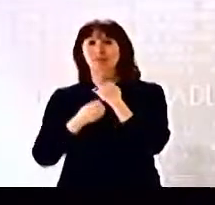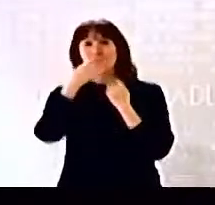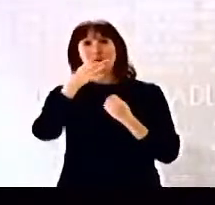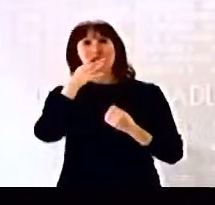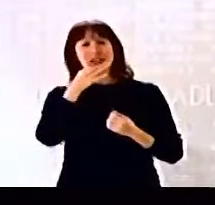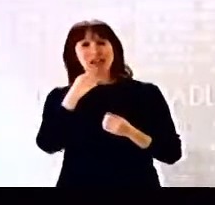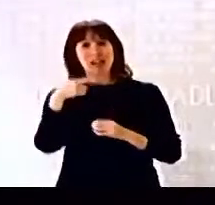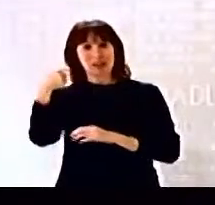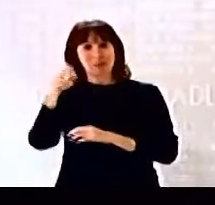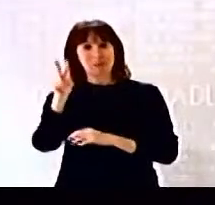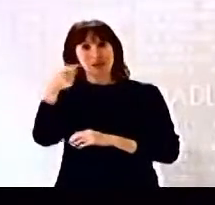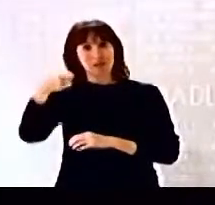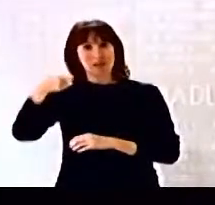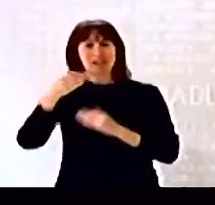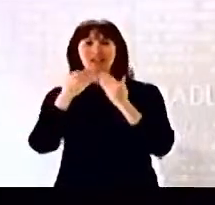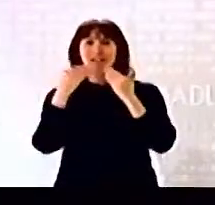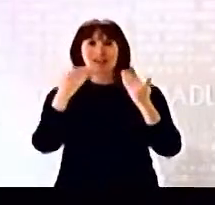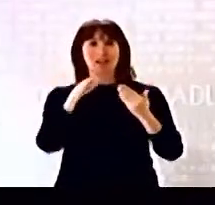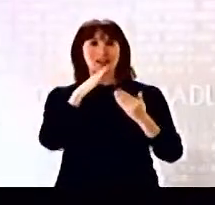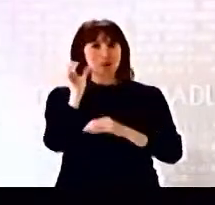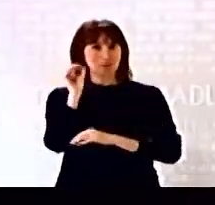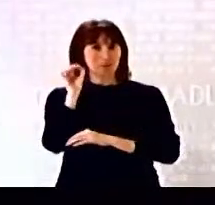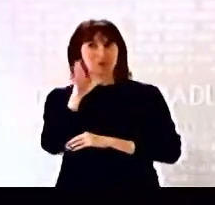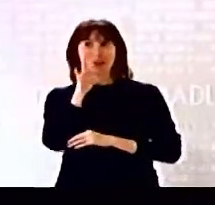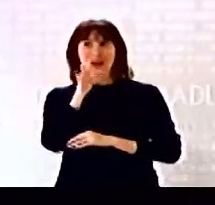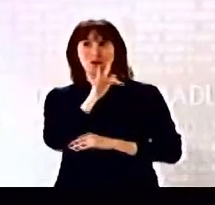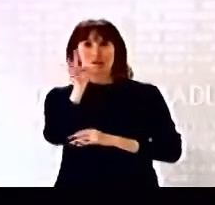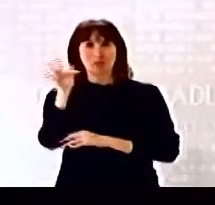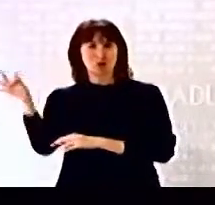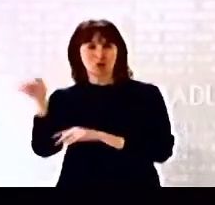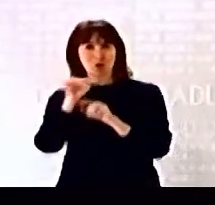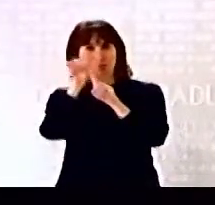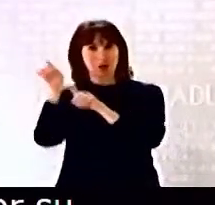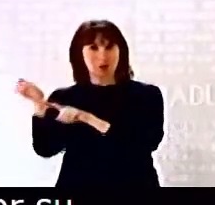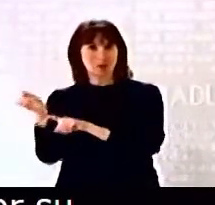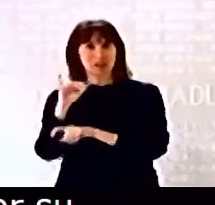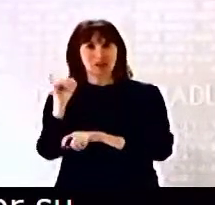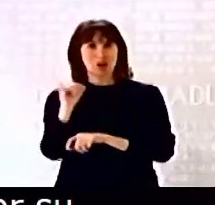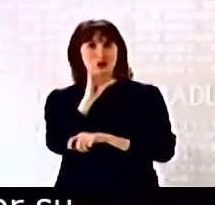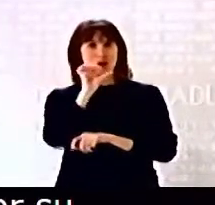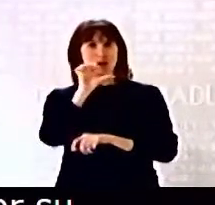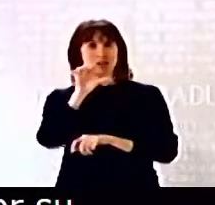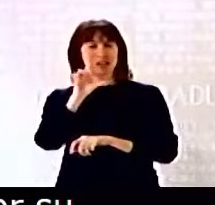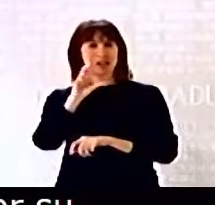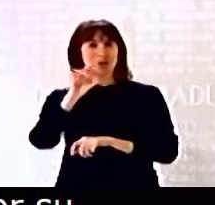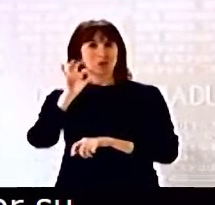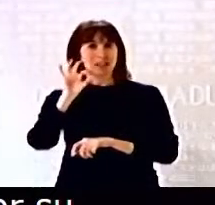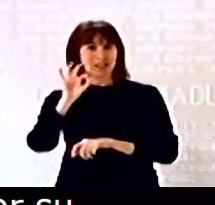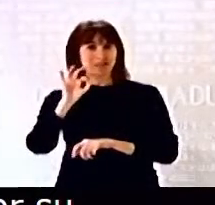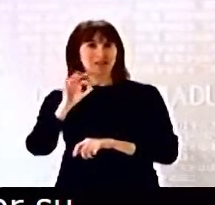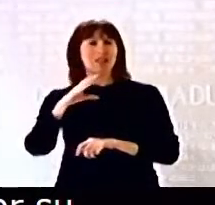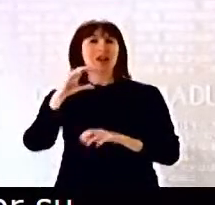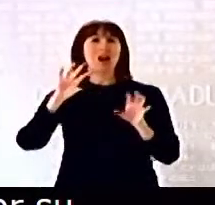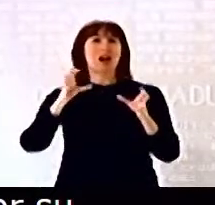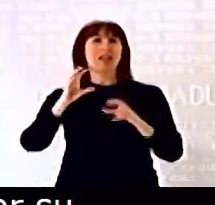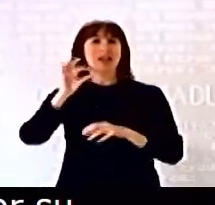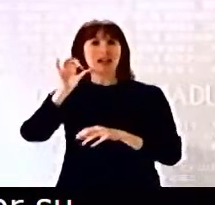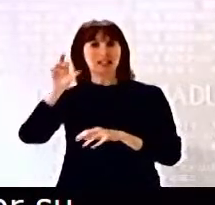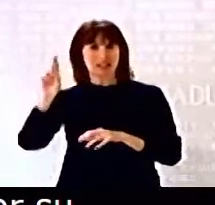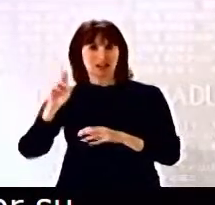Buenas tardes, vicepresidente. Muchas gracias por su intervención. Pasamos al turno de preguntas. José Luis Hernández, de la cadena SER.